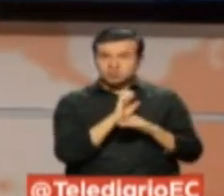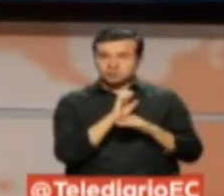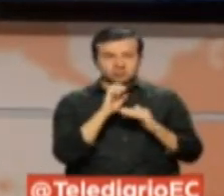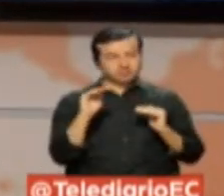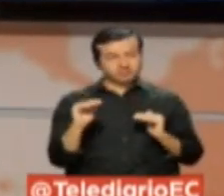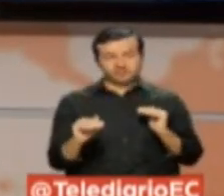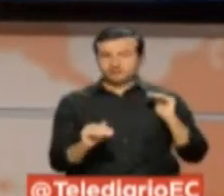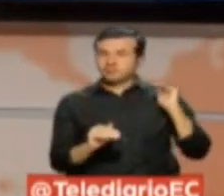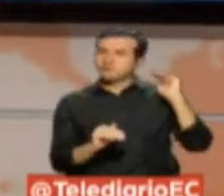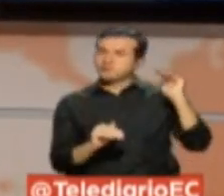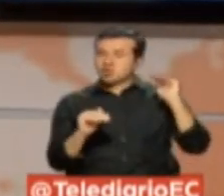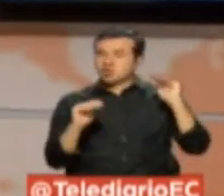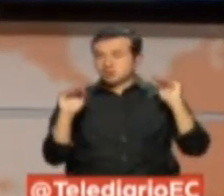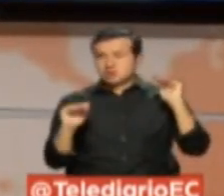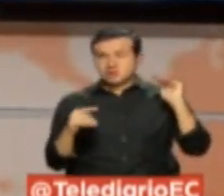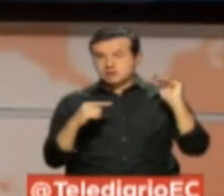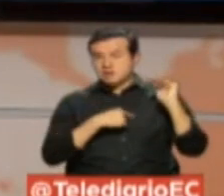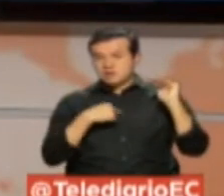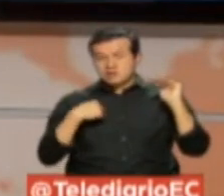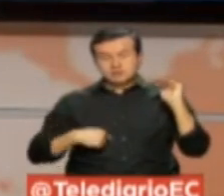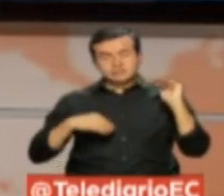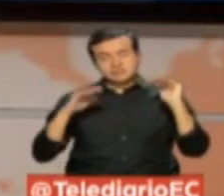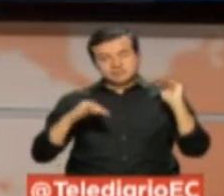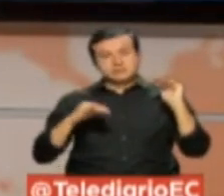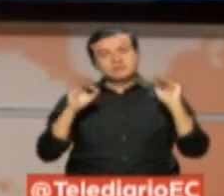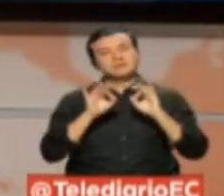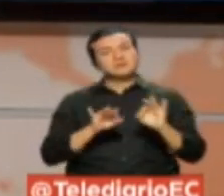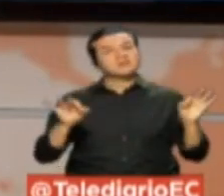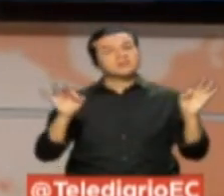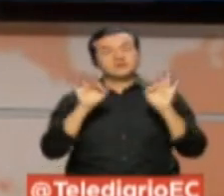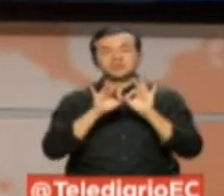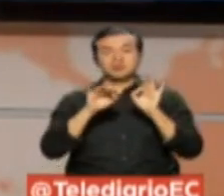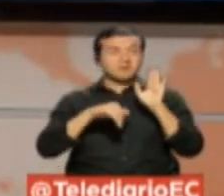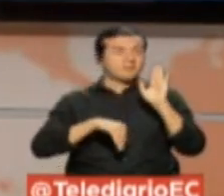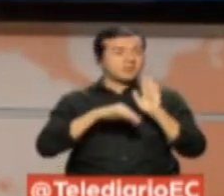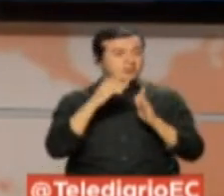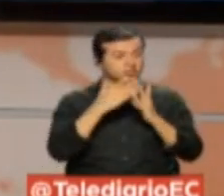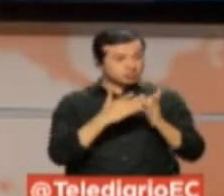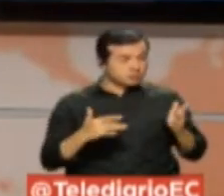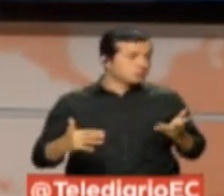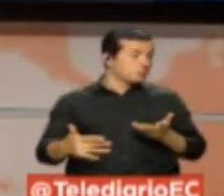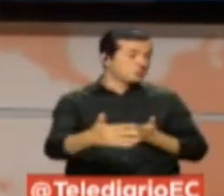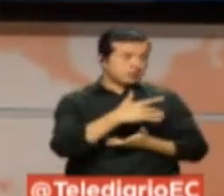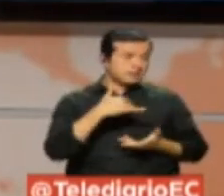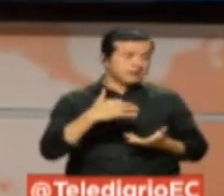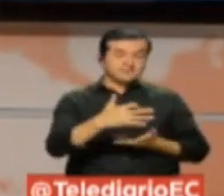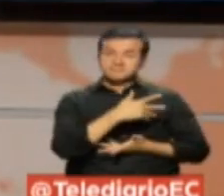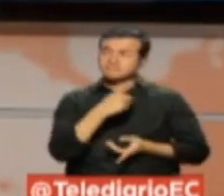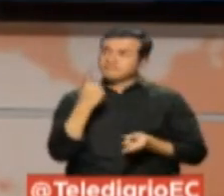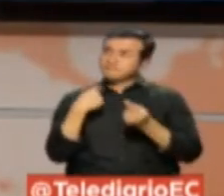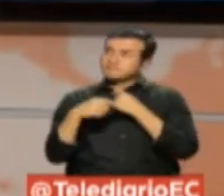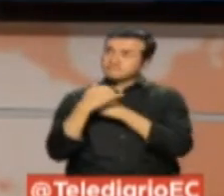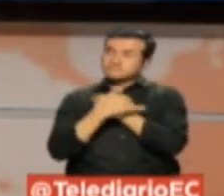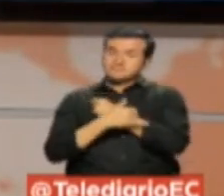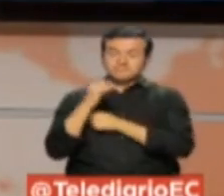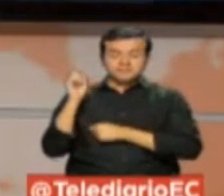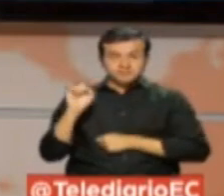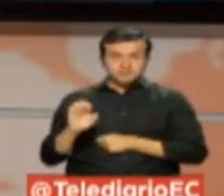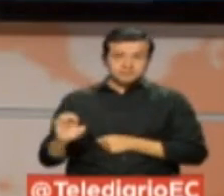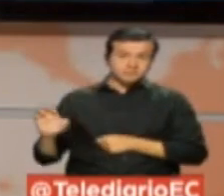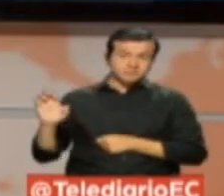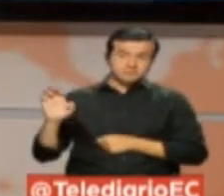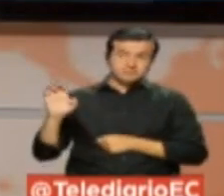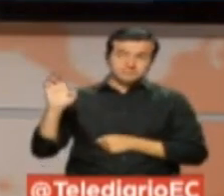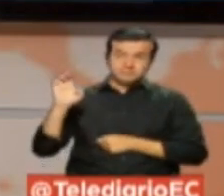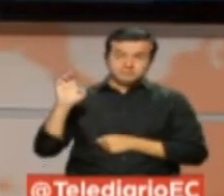creo que ahí tenemos nosotros una gran oportunidad de incrementar las exportaciones no tradicionales ecuatorianas hacia un mercado importantísimo. Como